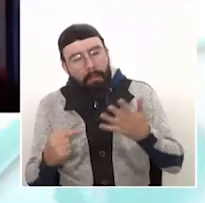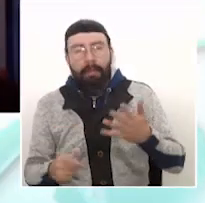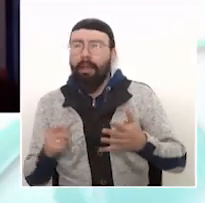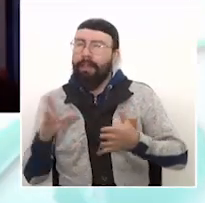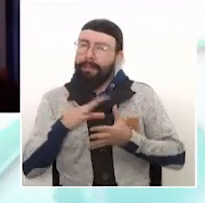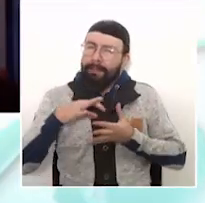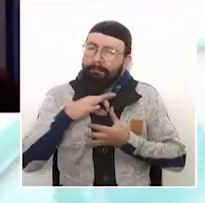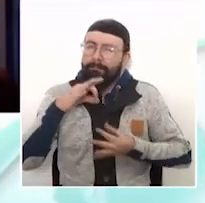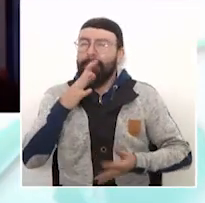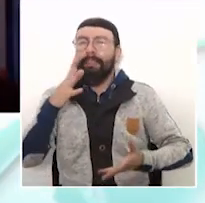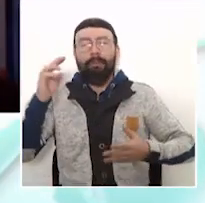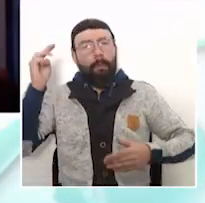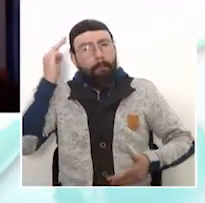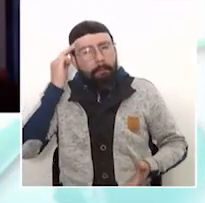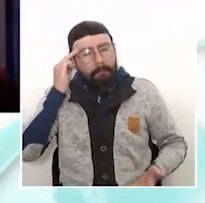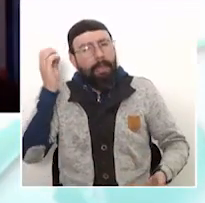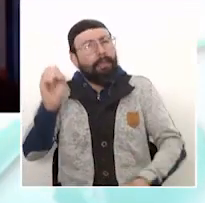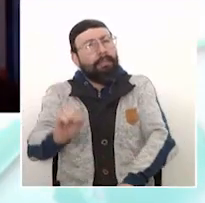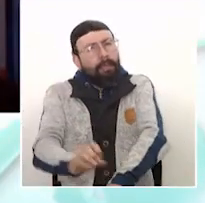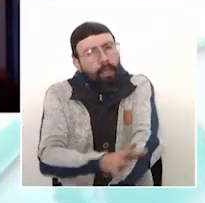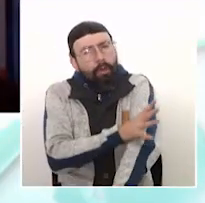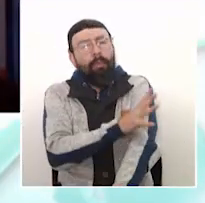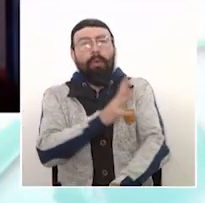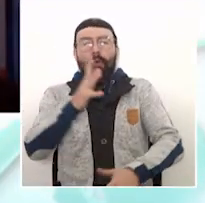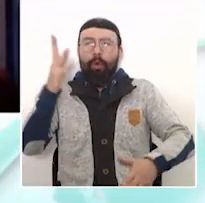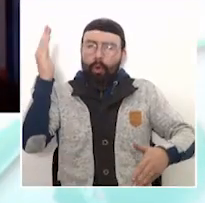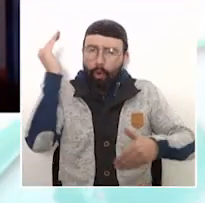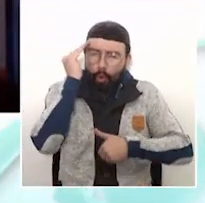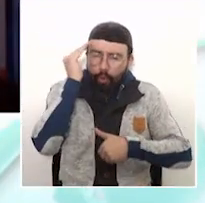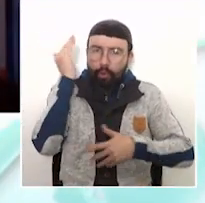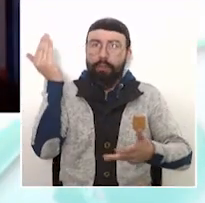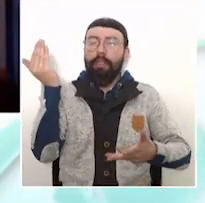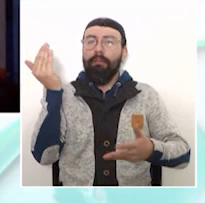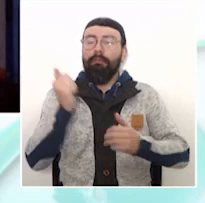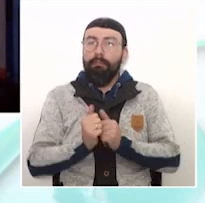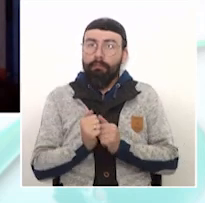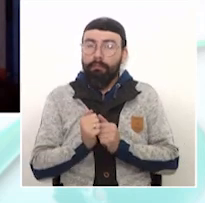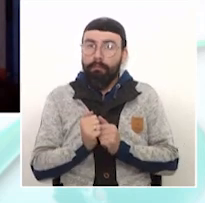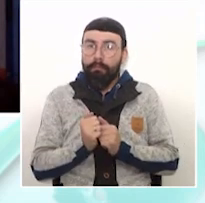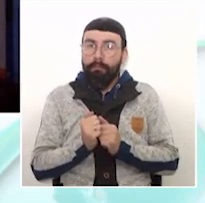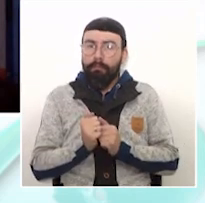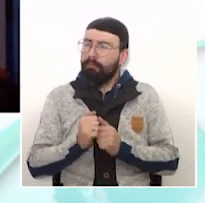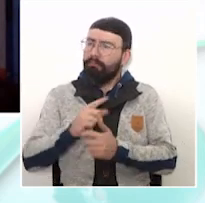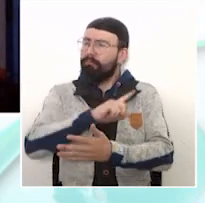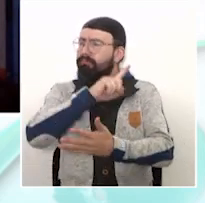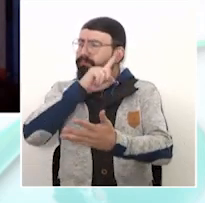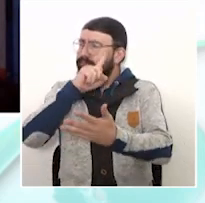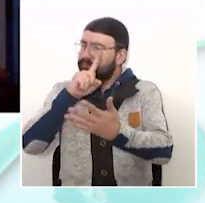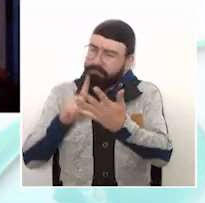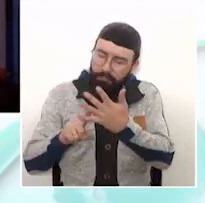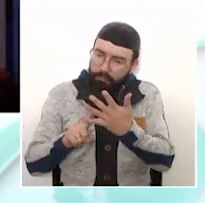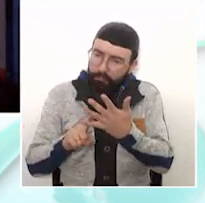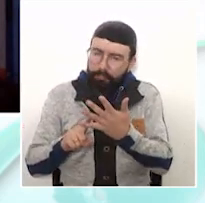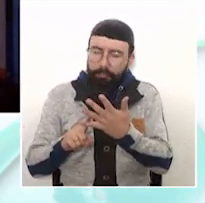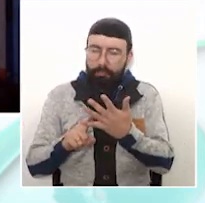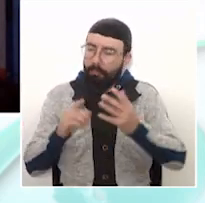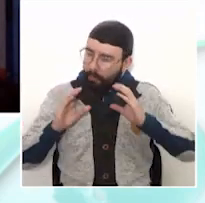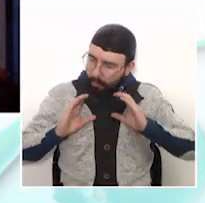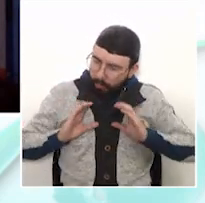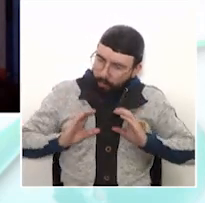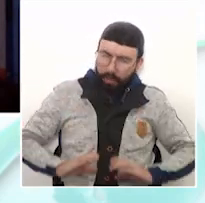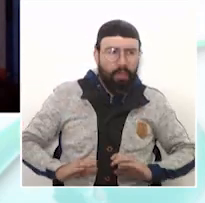la mente, las emociones, la conciencia. Y ahora llega esta parte física en